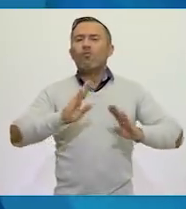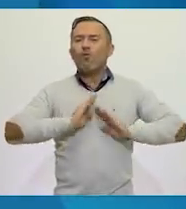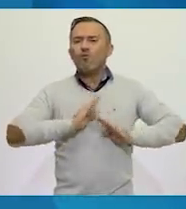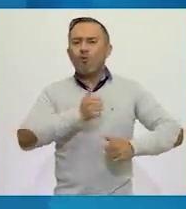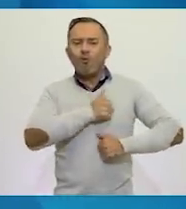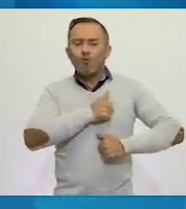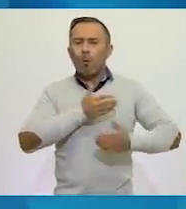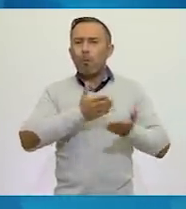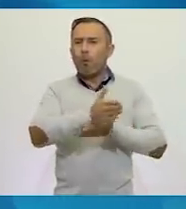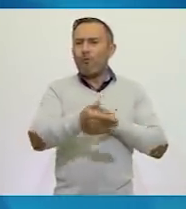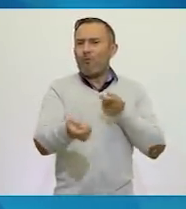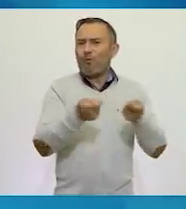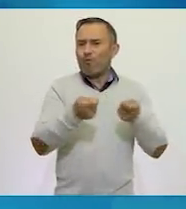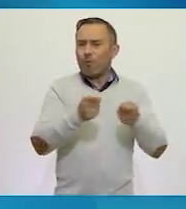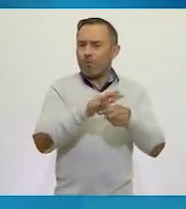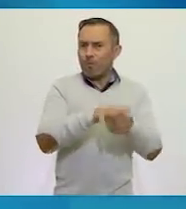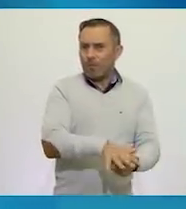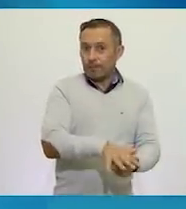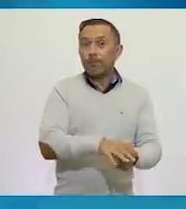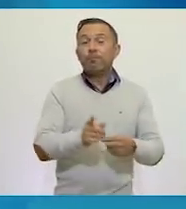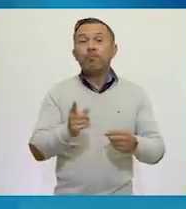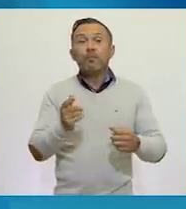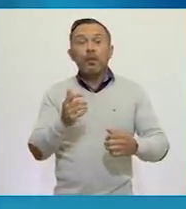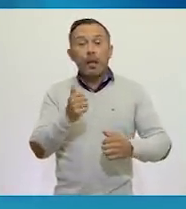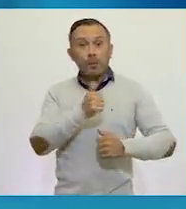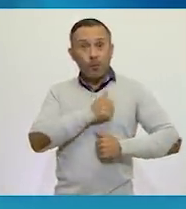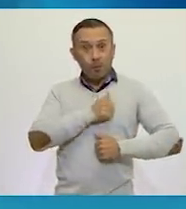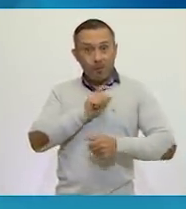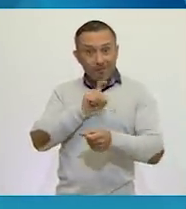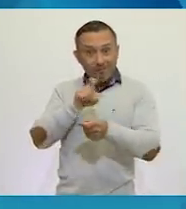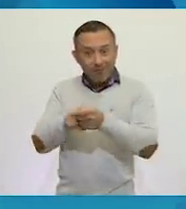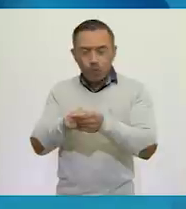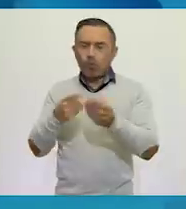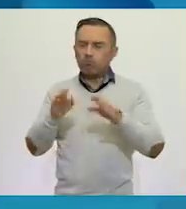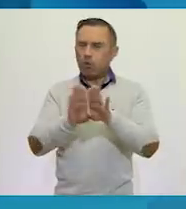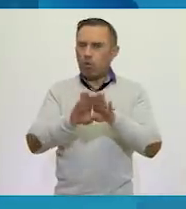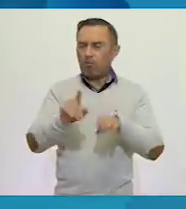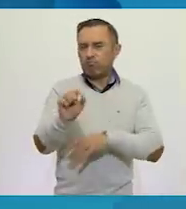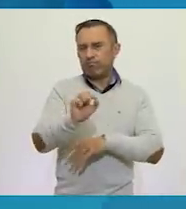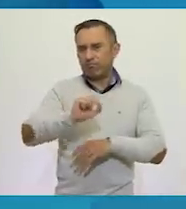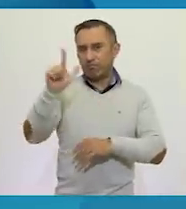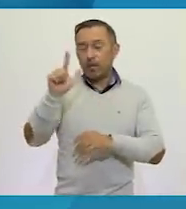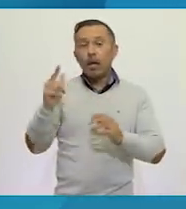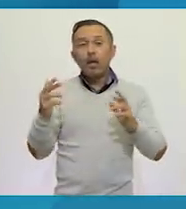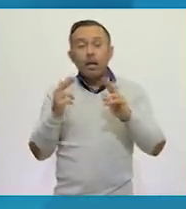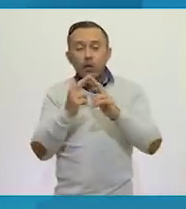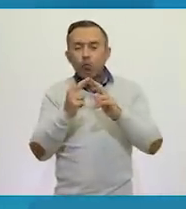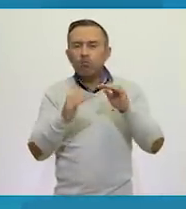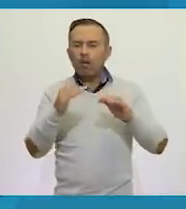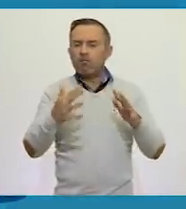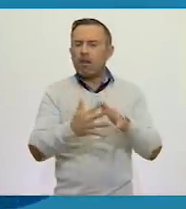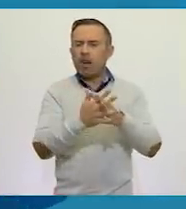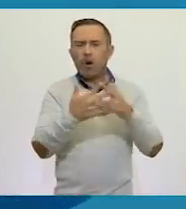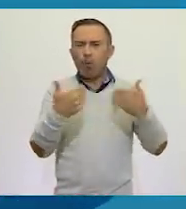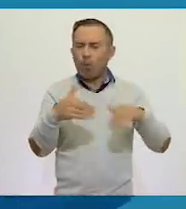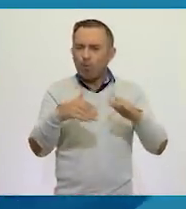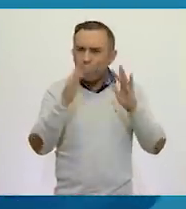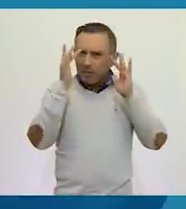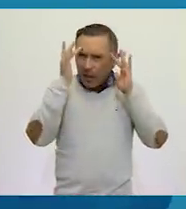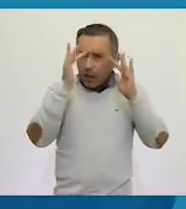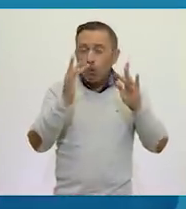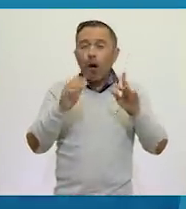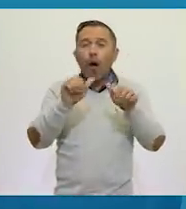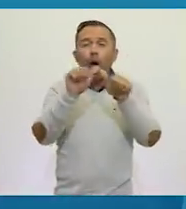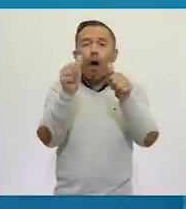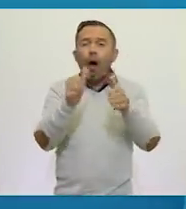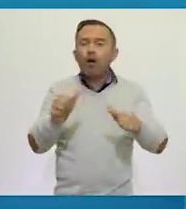demás. Ser miembro del ejército era una posición de prestigio. La religión había elevado la guerra a un nivel sagrado y el arte la exaltaba aún más